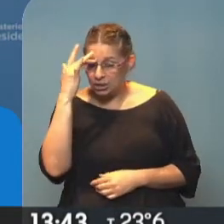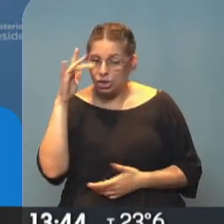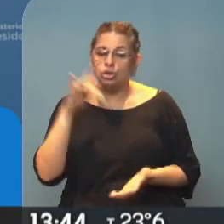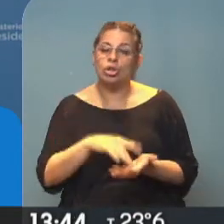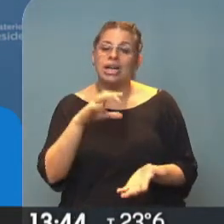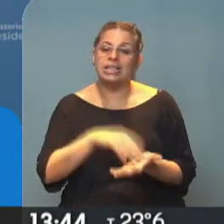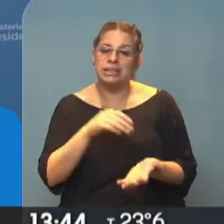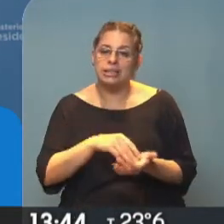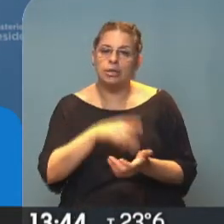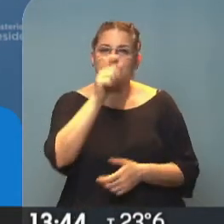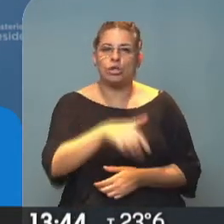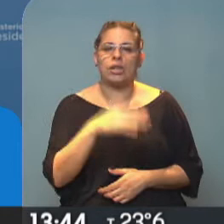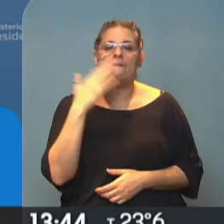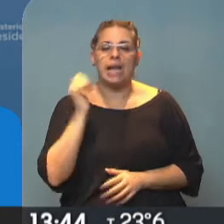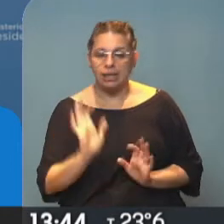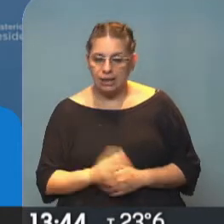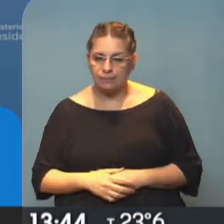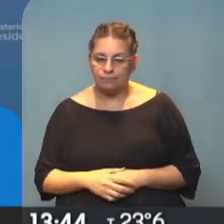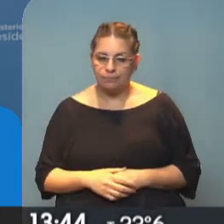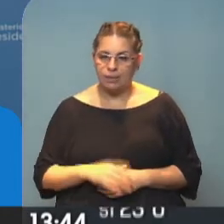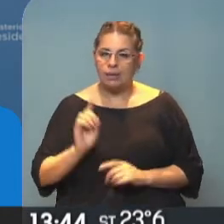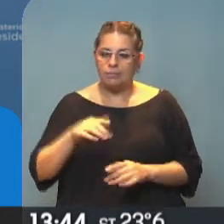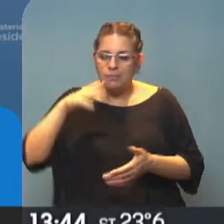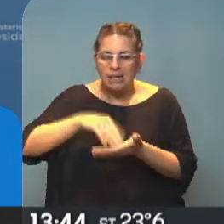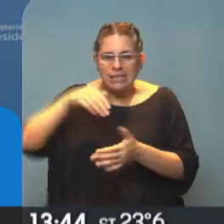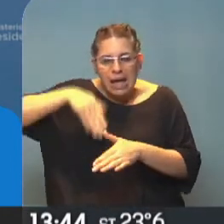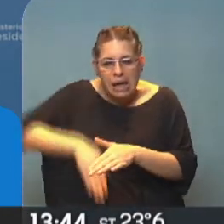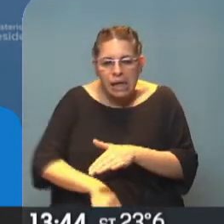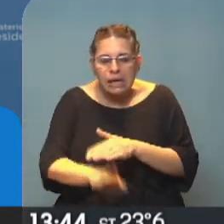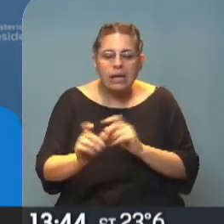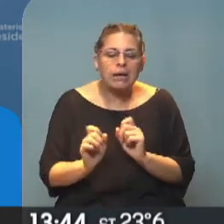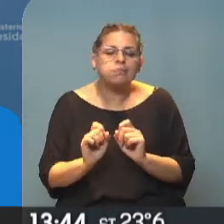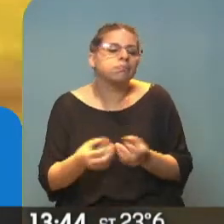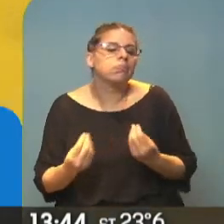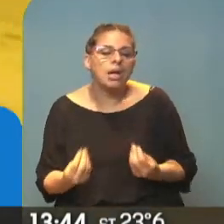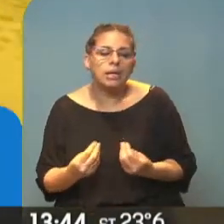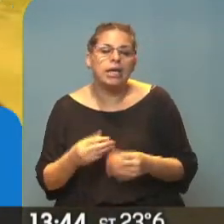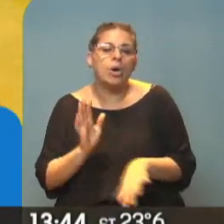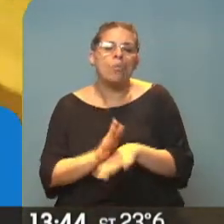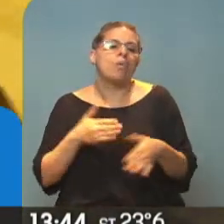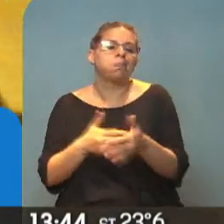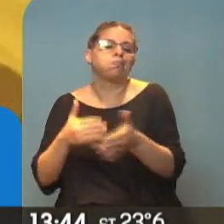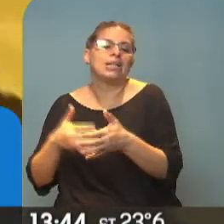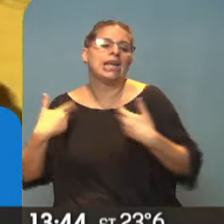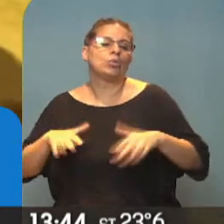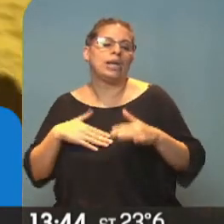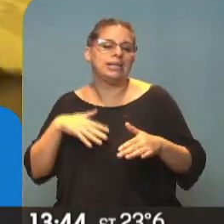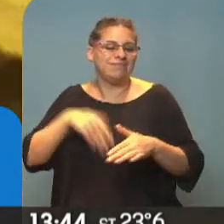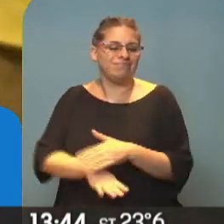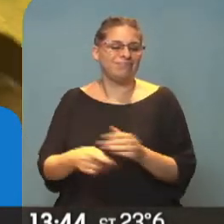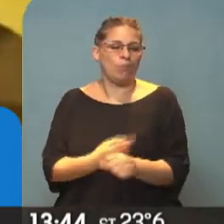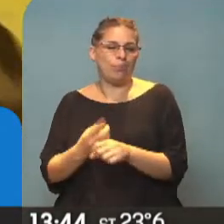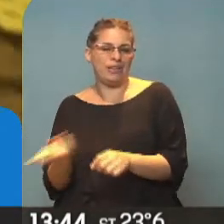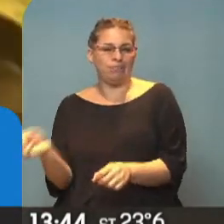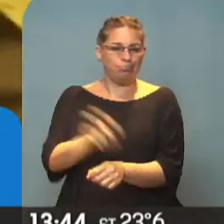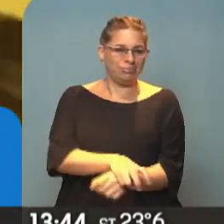territorio de los blancos. Entonces, esta zanja principalmente servía como obstáculo natural a esas